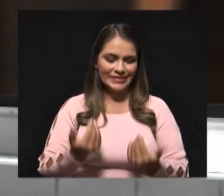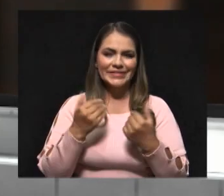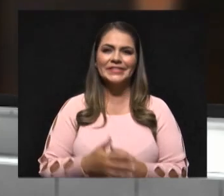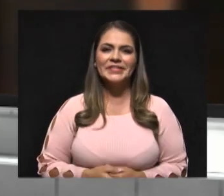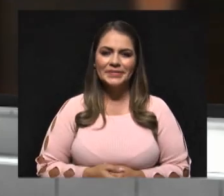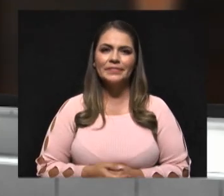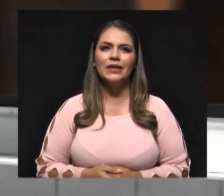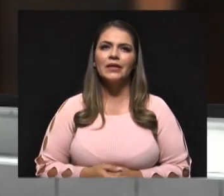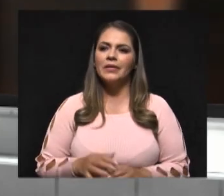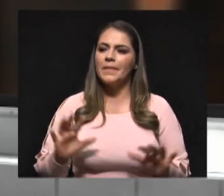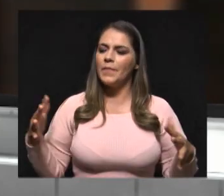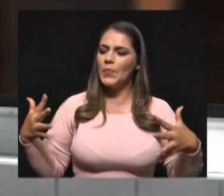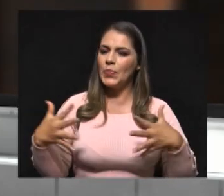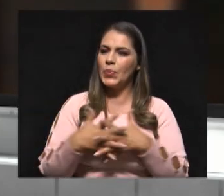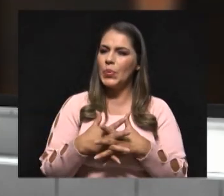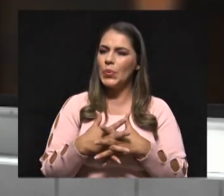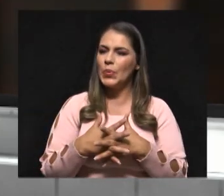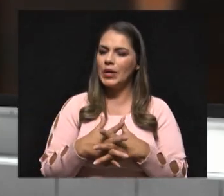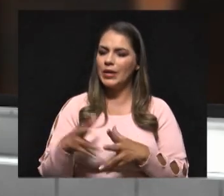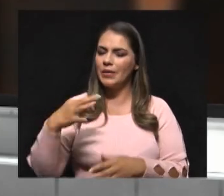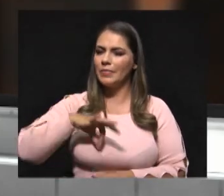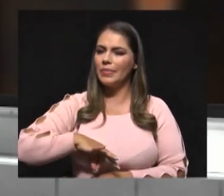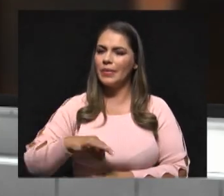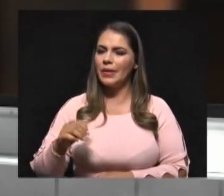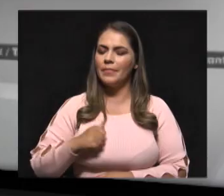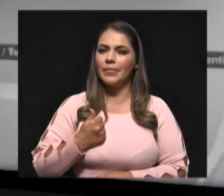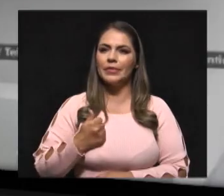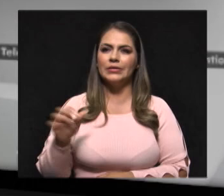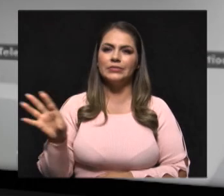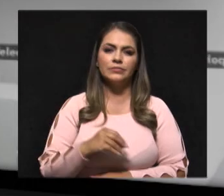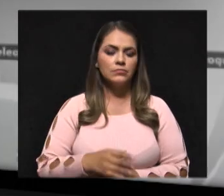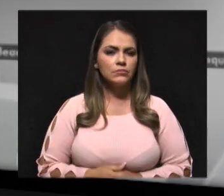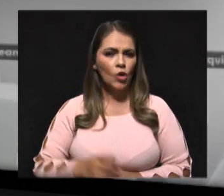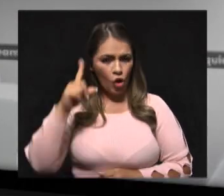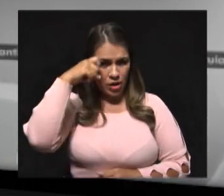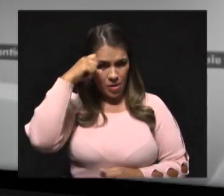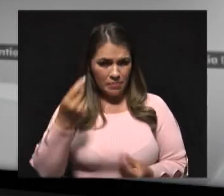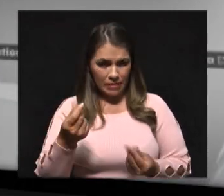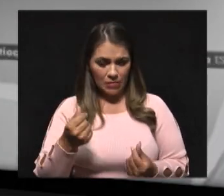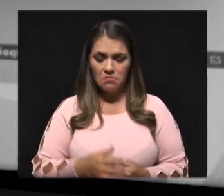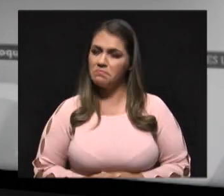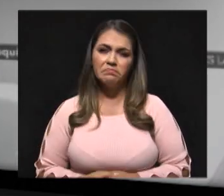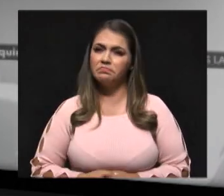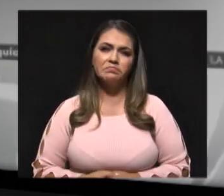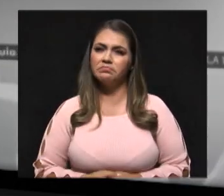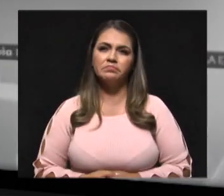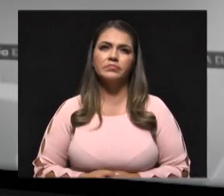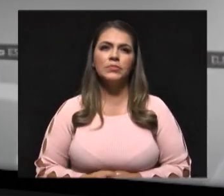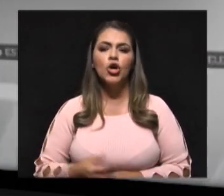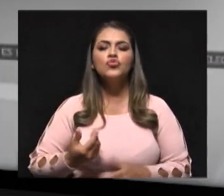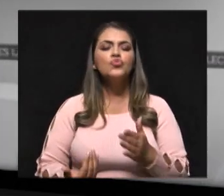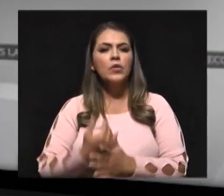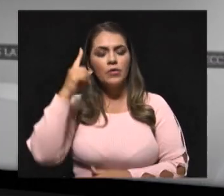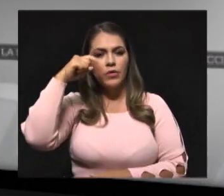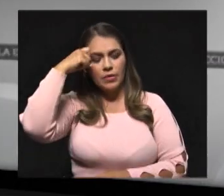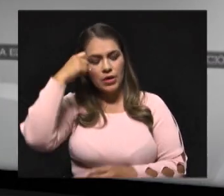ser muy valiosa y que a todos les van a dar a ganar un tema que no le cuesta plata a los gobernantes se irá según lo entiendo que el nuevo gobernador